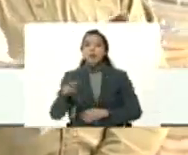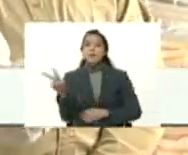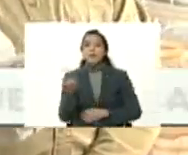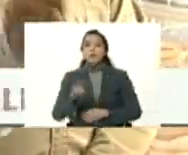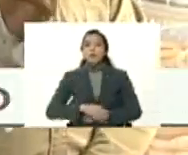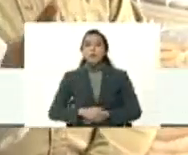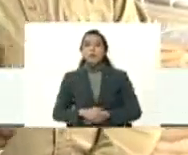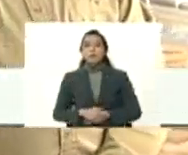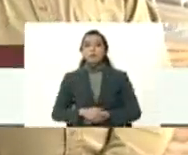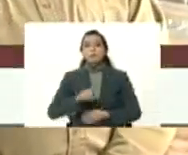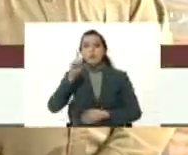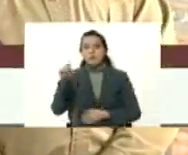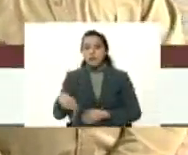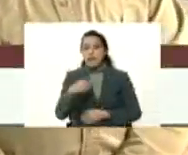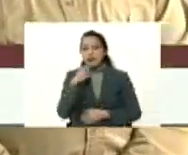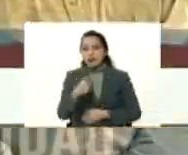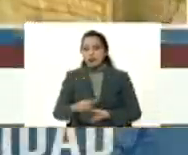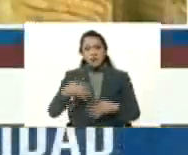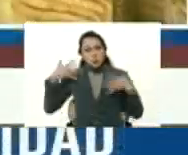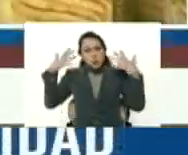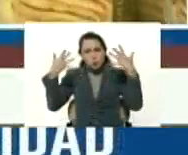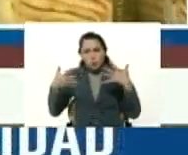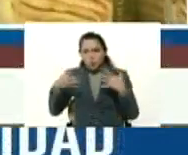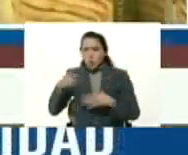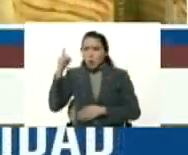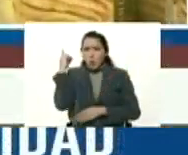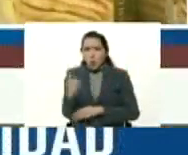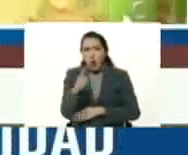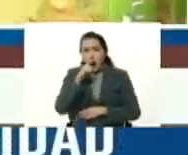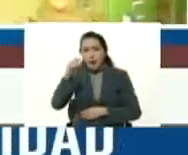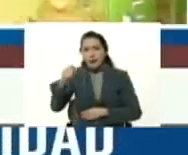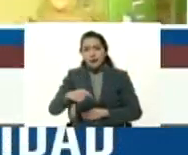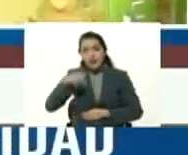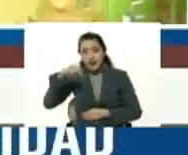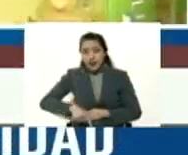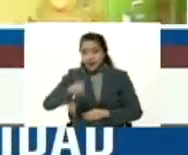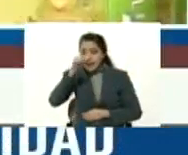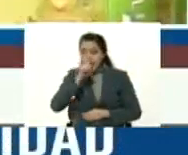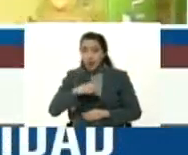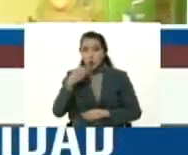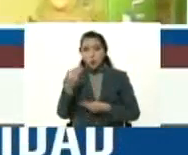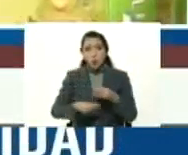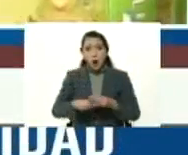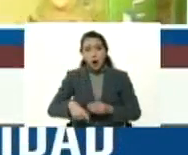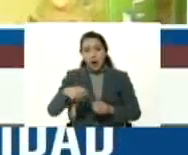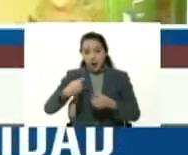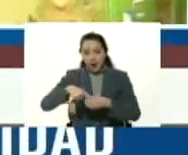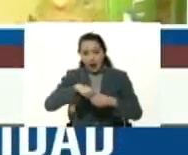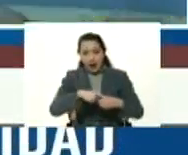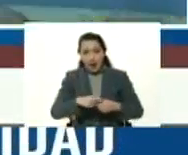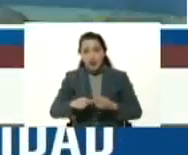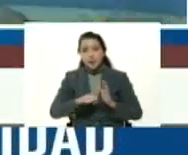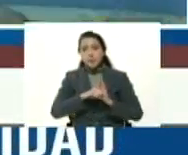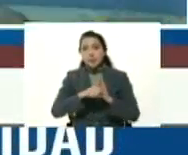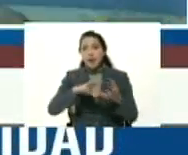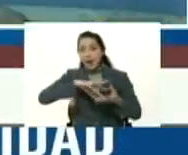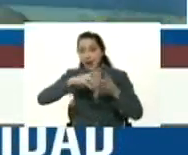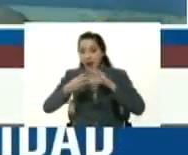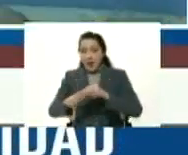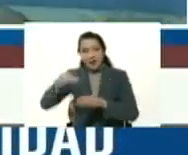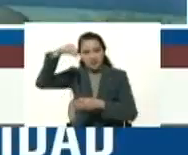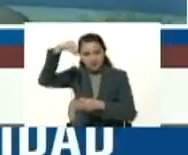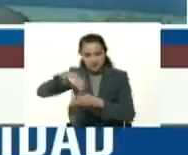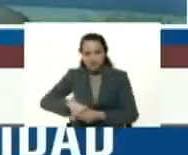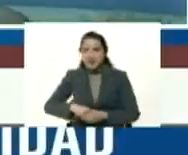presidente, nos podemos decir que por orientación suya este año, todas las latas de sardina que llevan nuestras bolsas CLAP son de